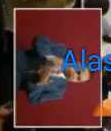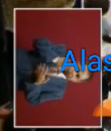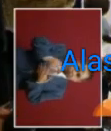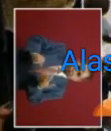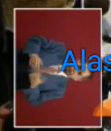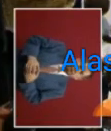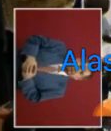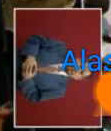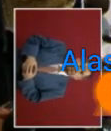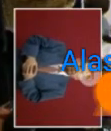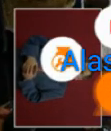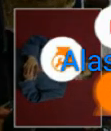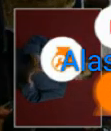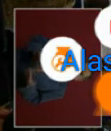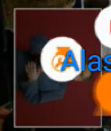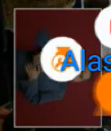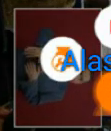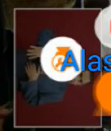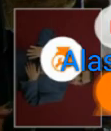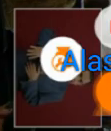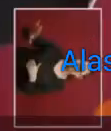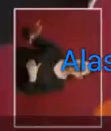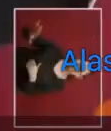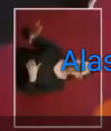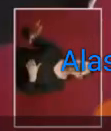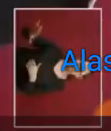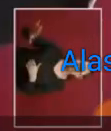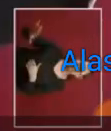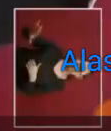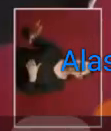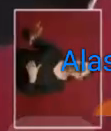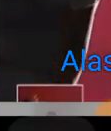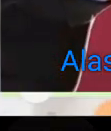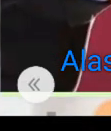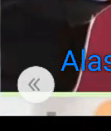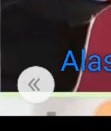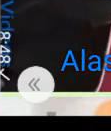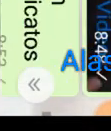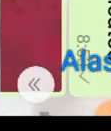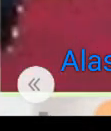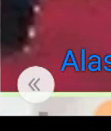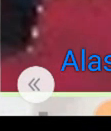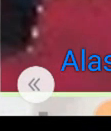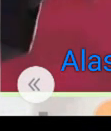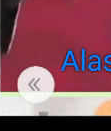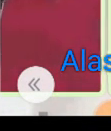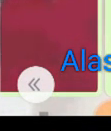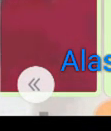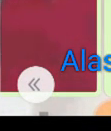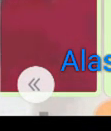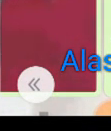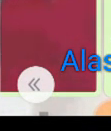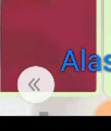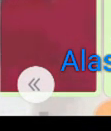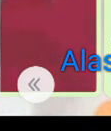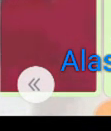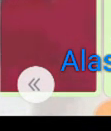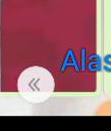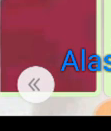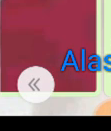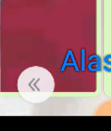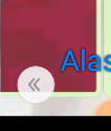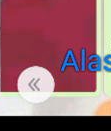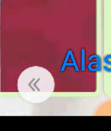que comentaba Jesús Seade. Bien, luego tenemos, ojalá y